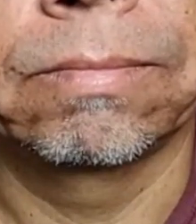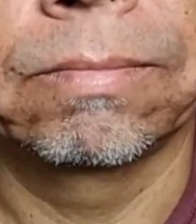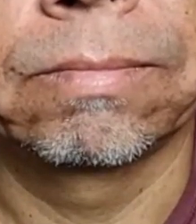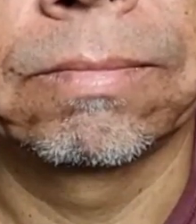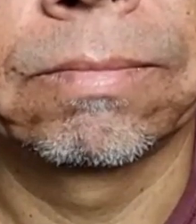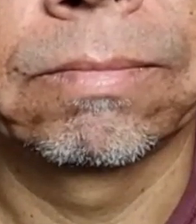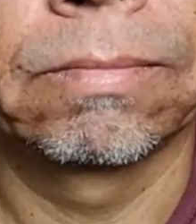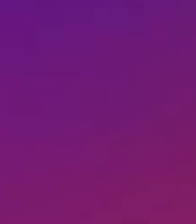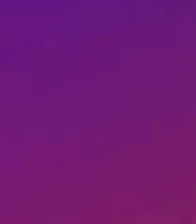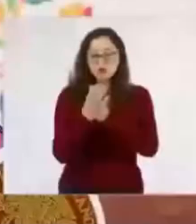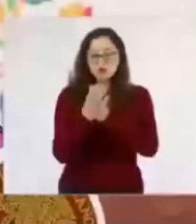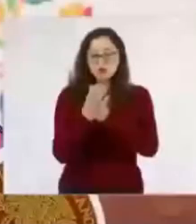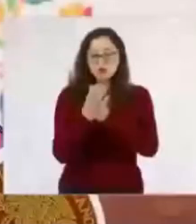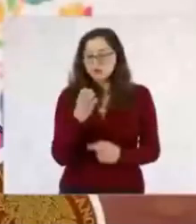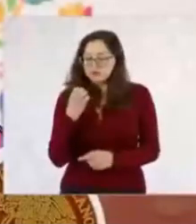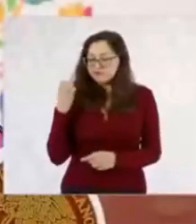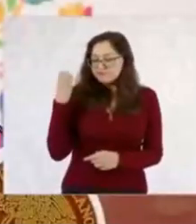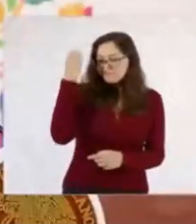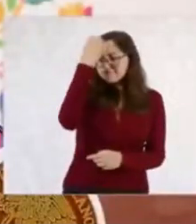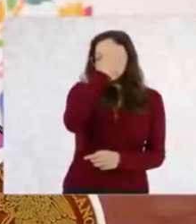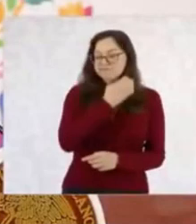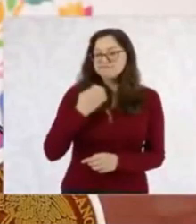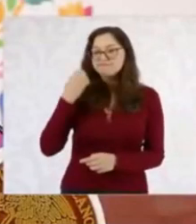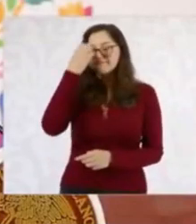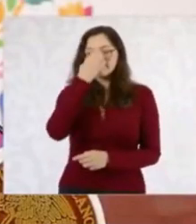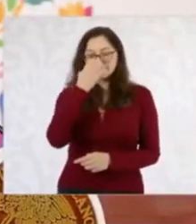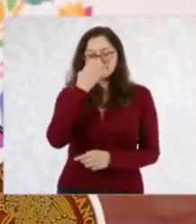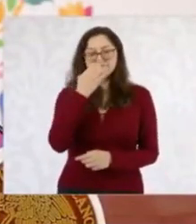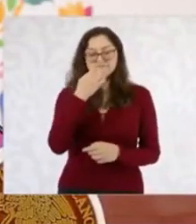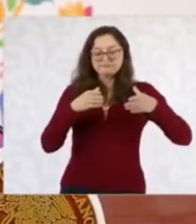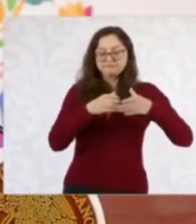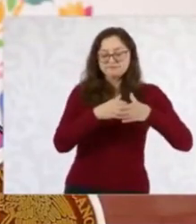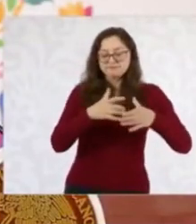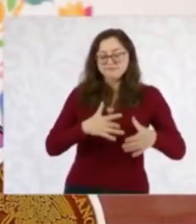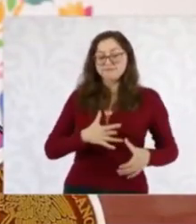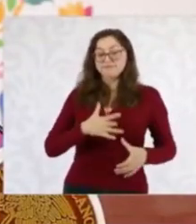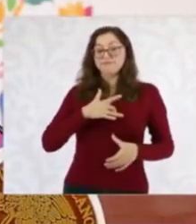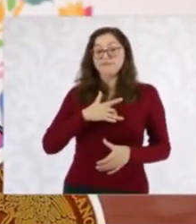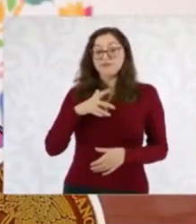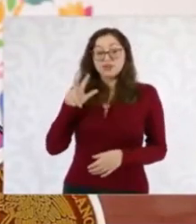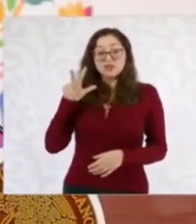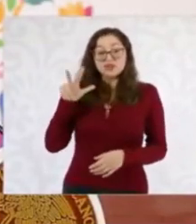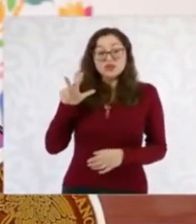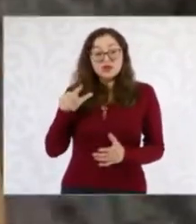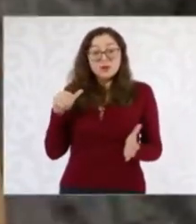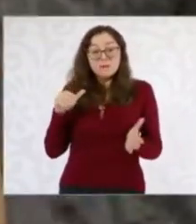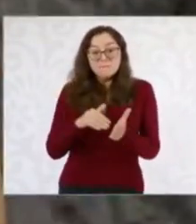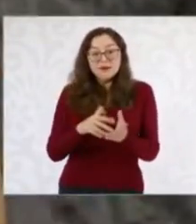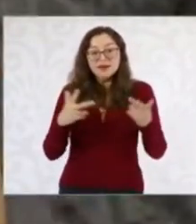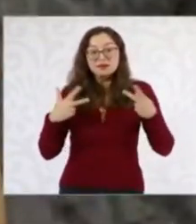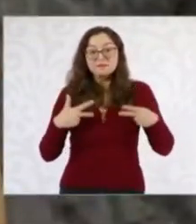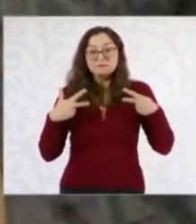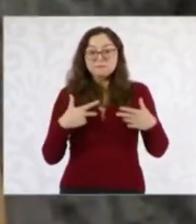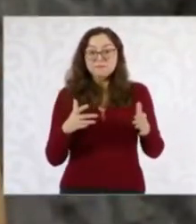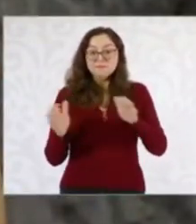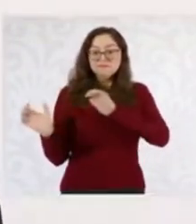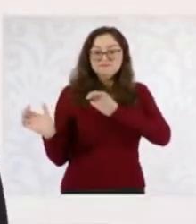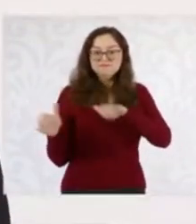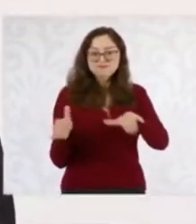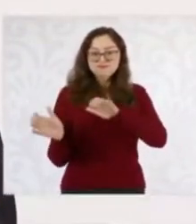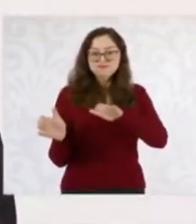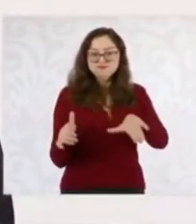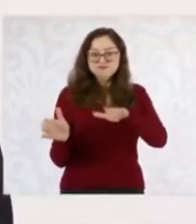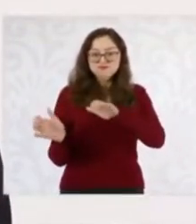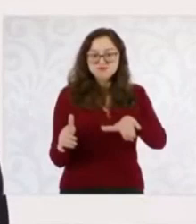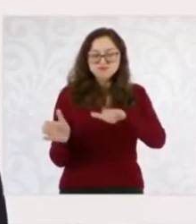querido Sergio ahí en este tema yo yo tengo que reconocer y tenemos que reconocer fíjate Más bien yo tengo que decirlo y